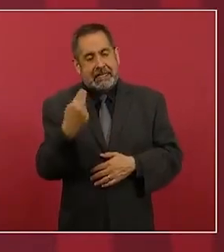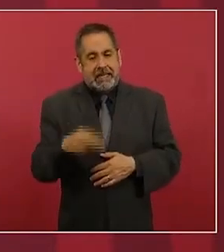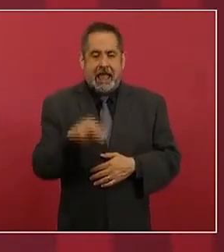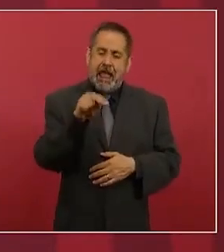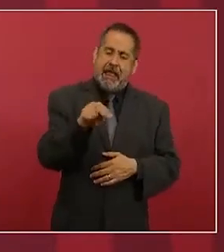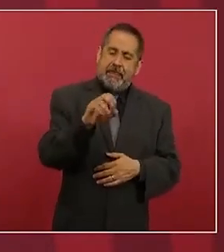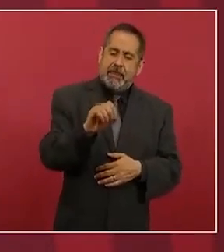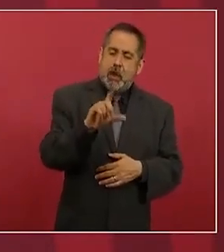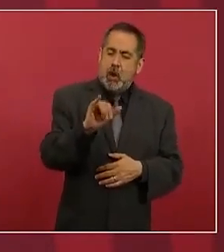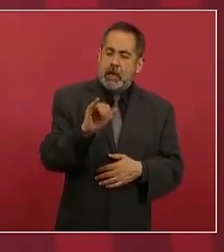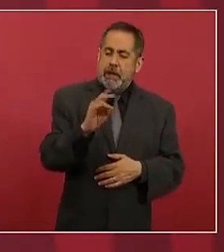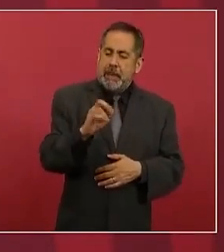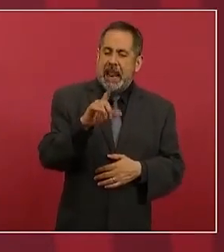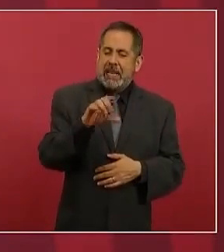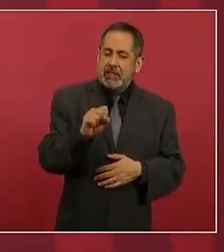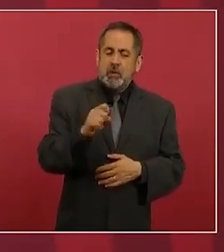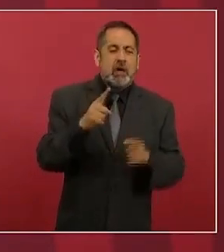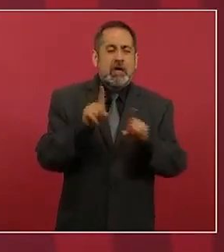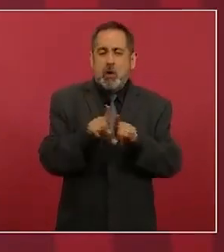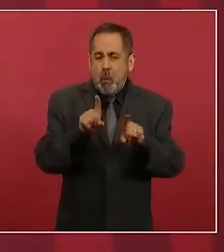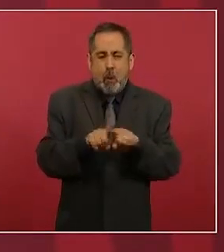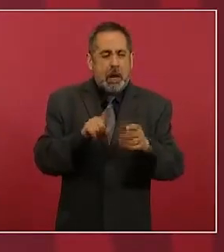neoliberalismo es neoporfirismo.